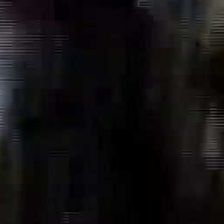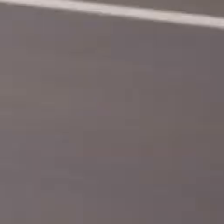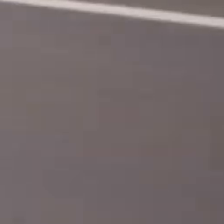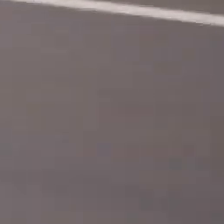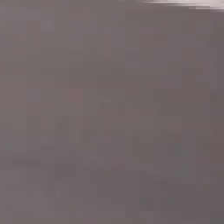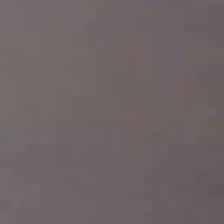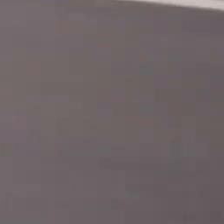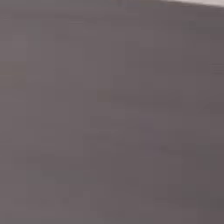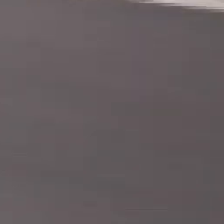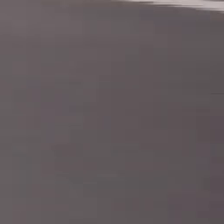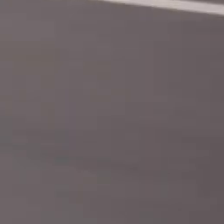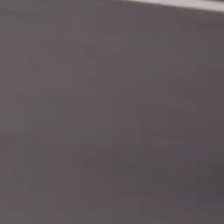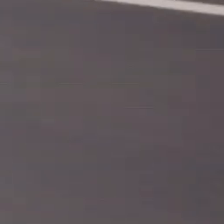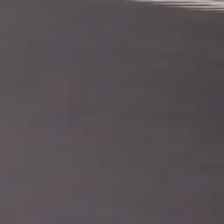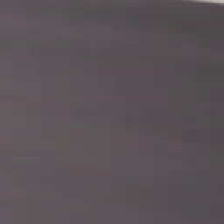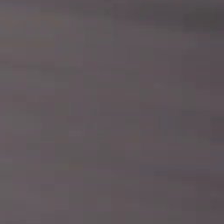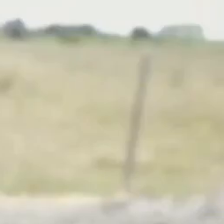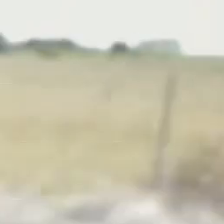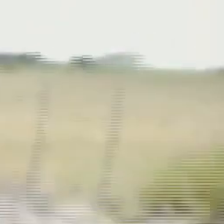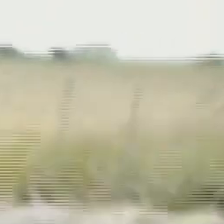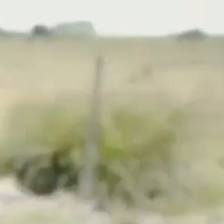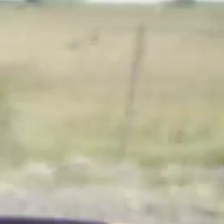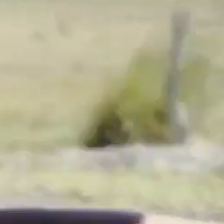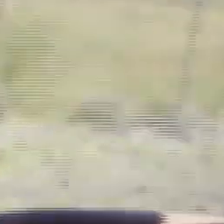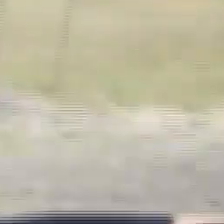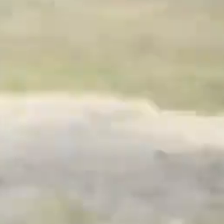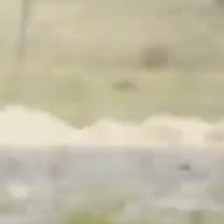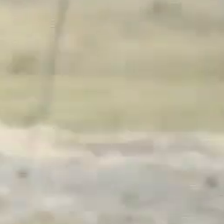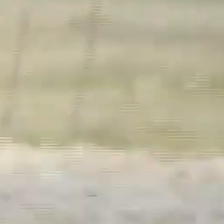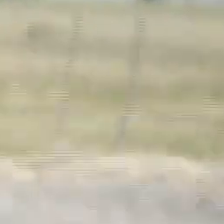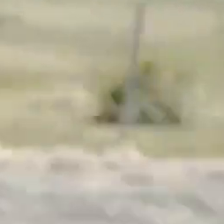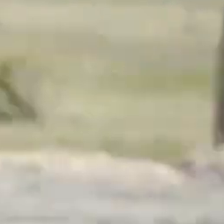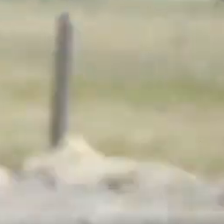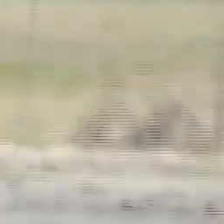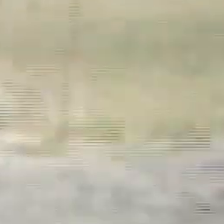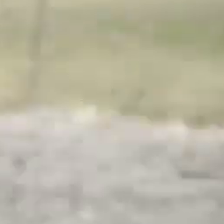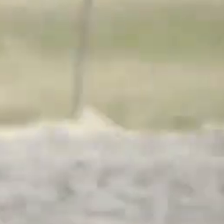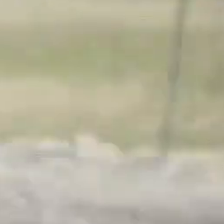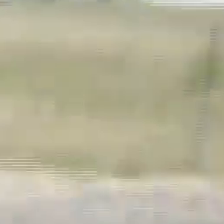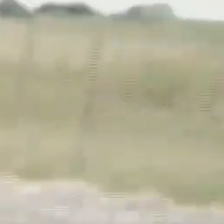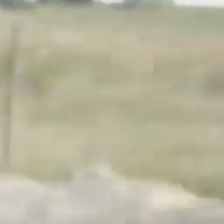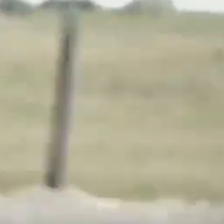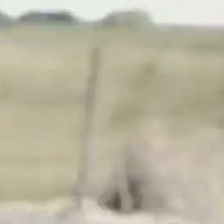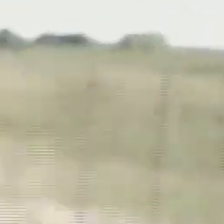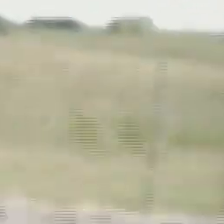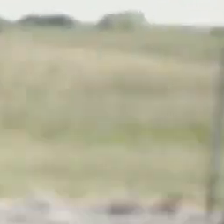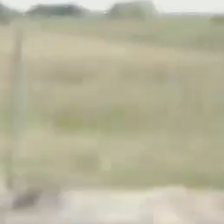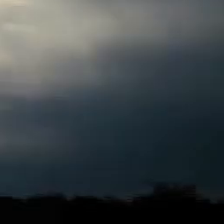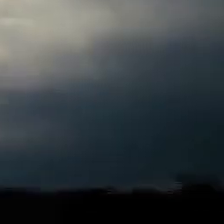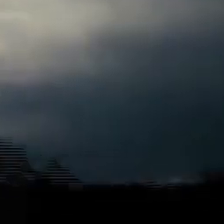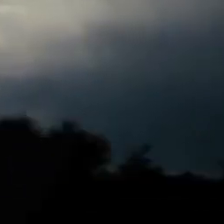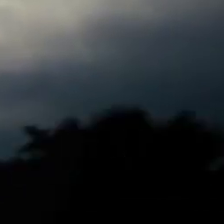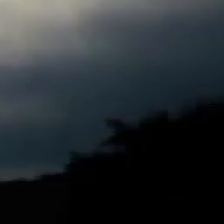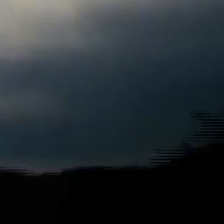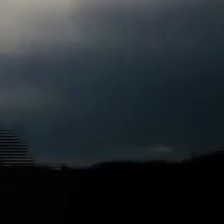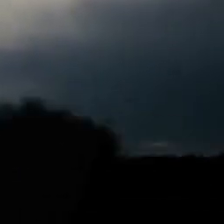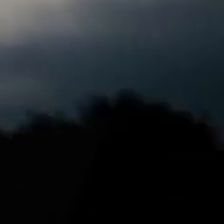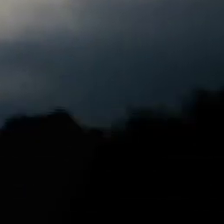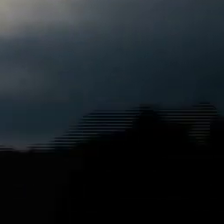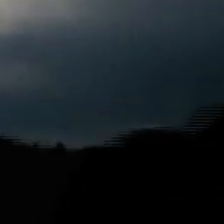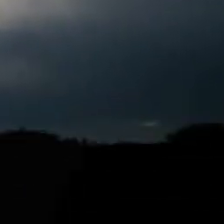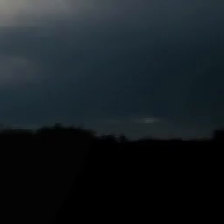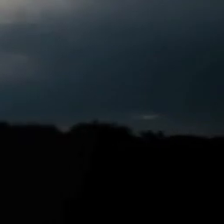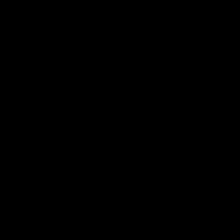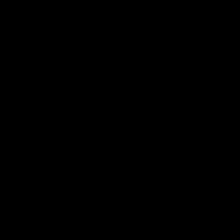estos campos casi llanos, se sintieron que aquí era la tierra prometida, digamos así.